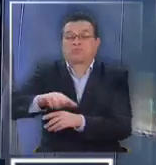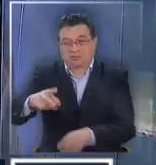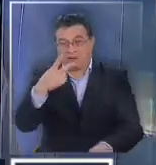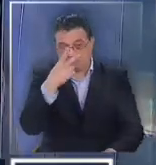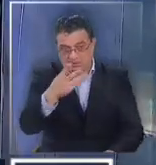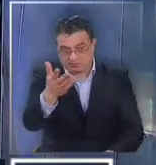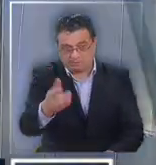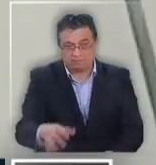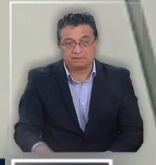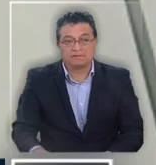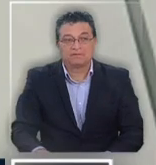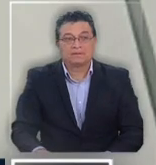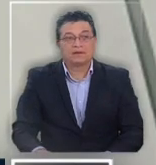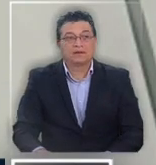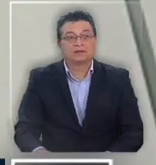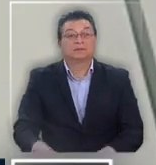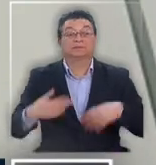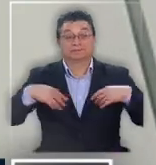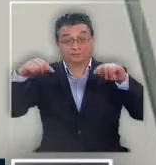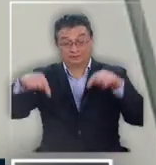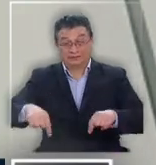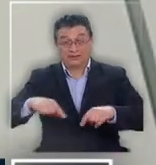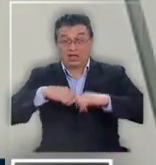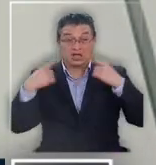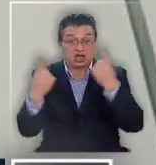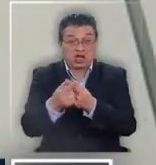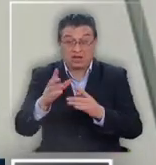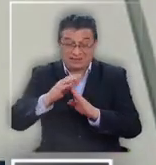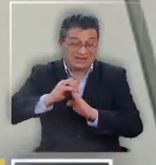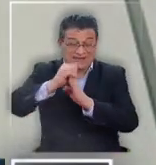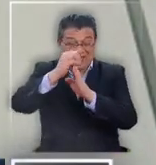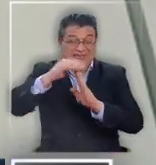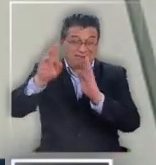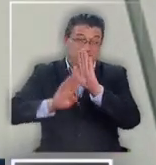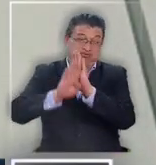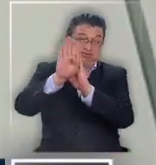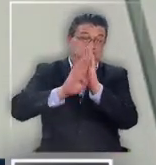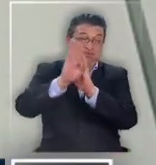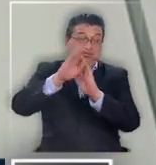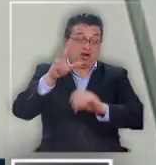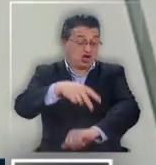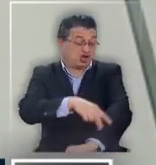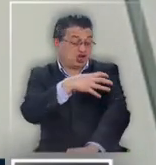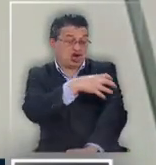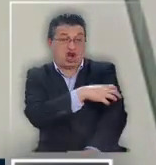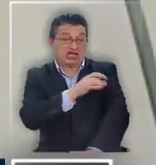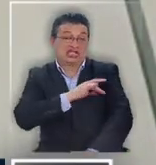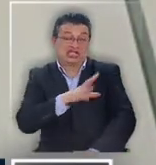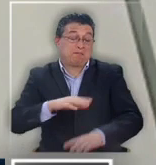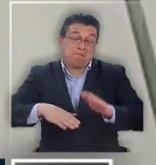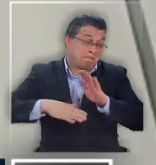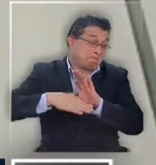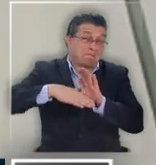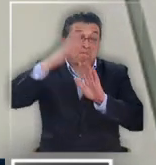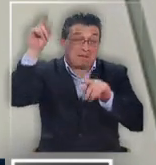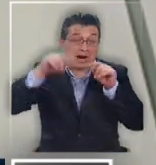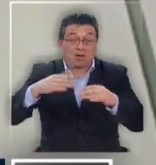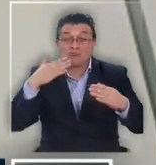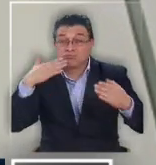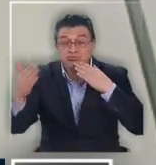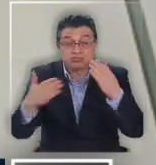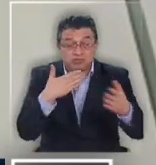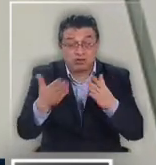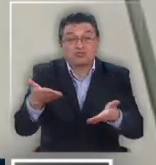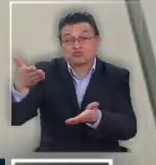lo estamos liderando todas las peores cifras de toda la macro zona norte y si no del país tanto en contagio como